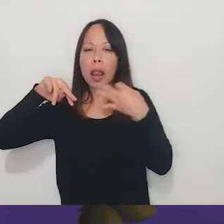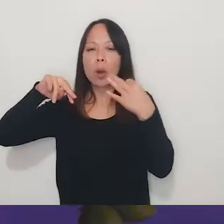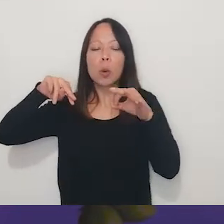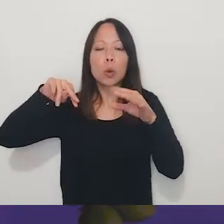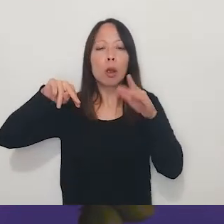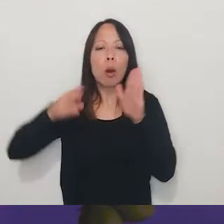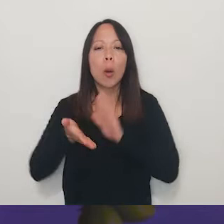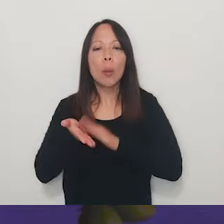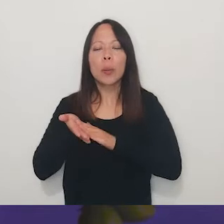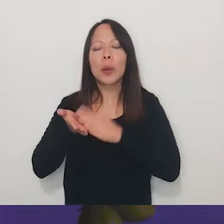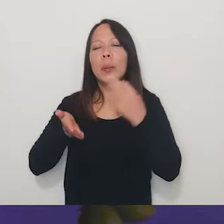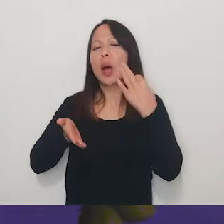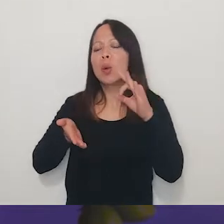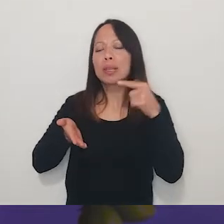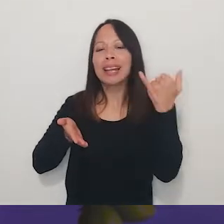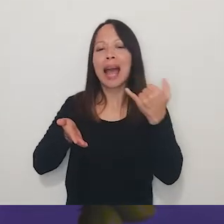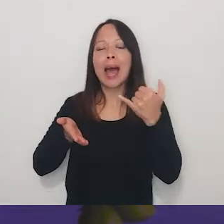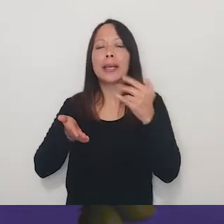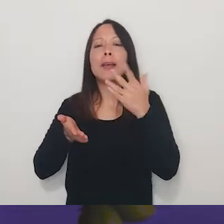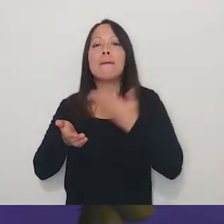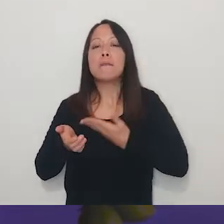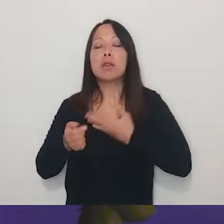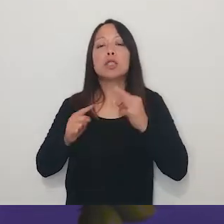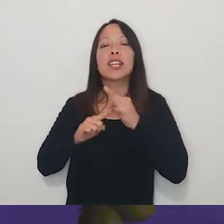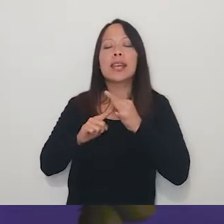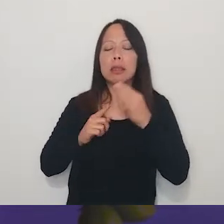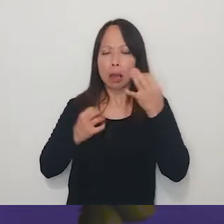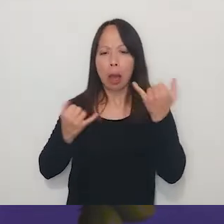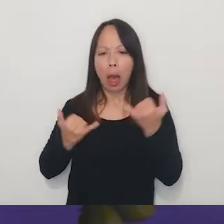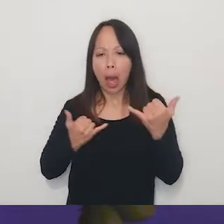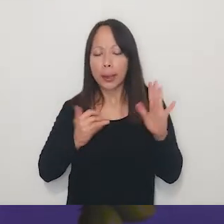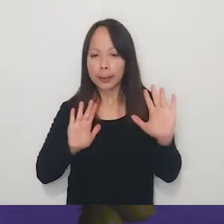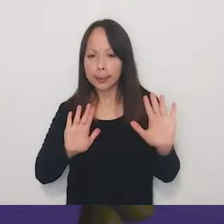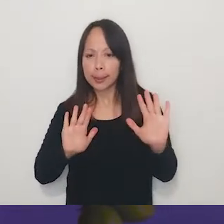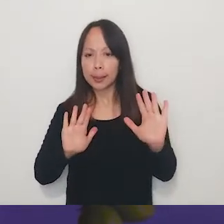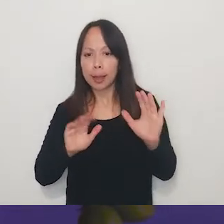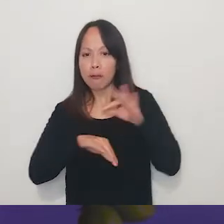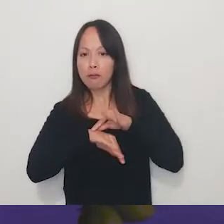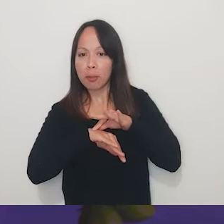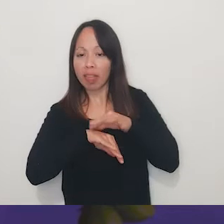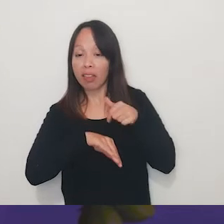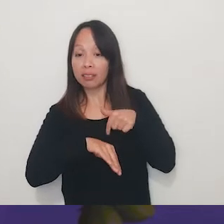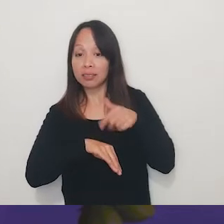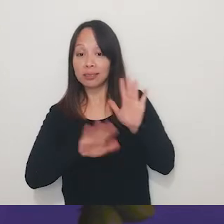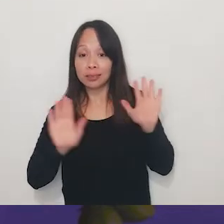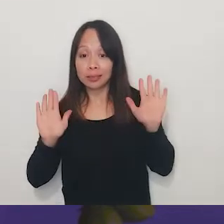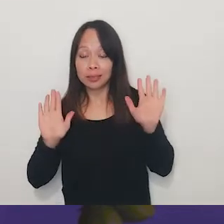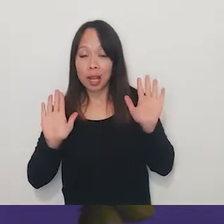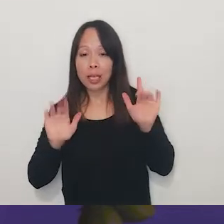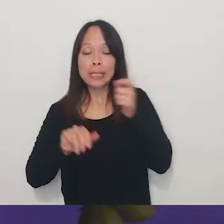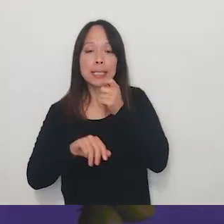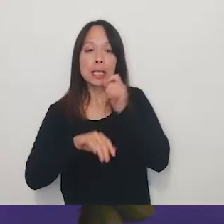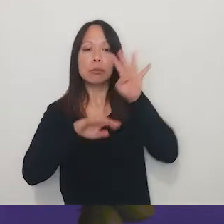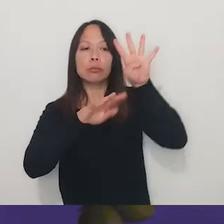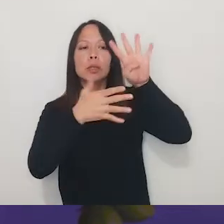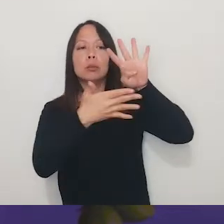muy poco probable hoy en día de usar esto, pero bueno, por ejemplo con fibrosis quística se hace. Un panel, si yo tengo una situación